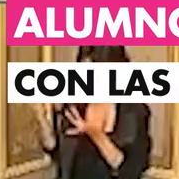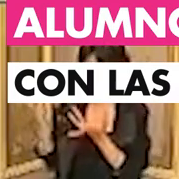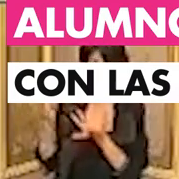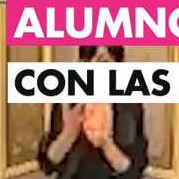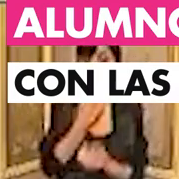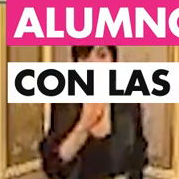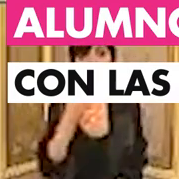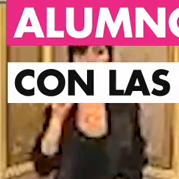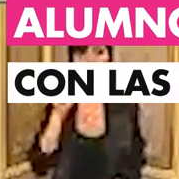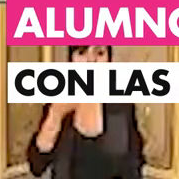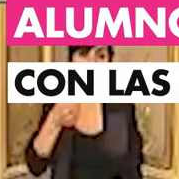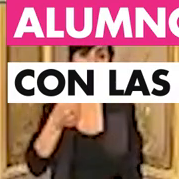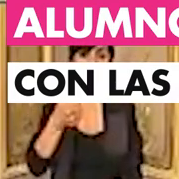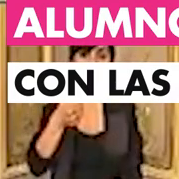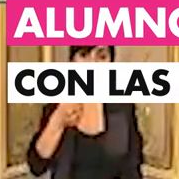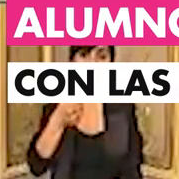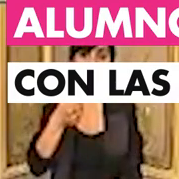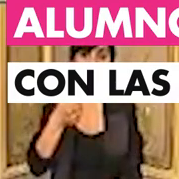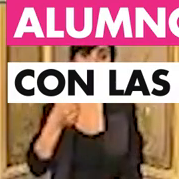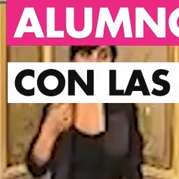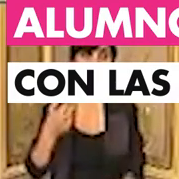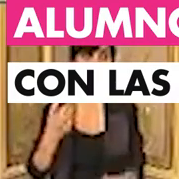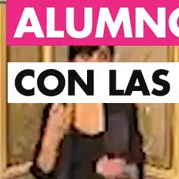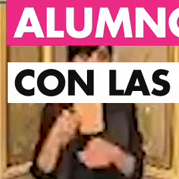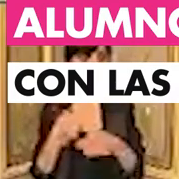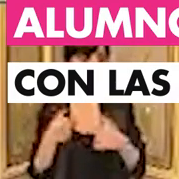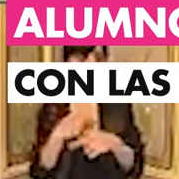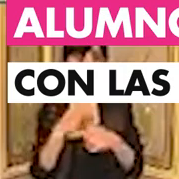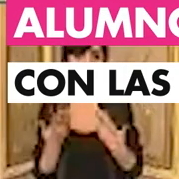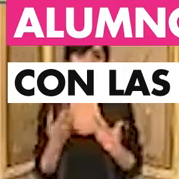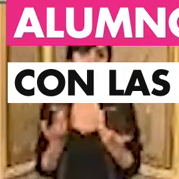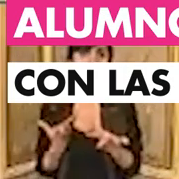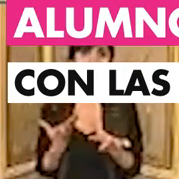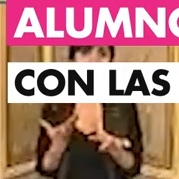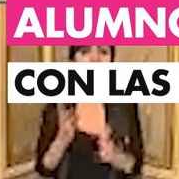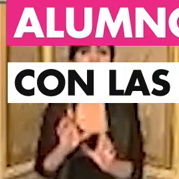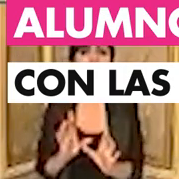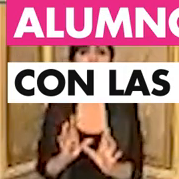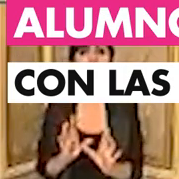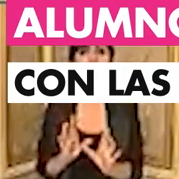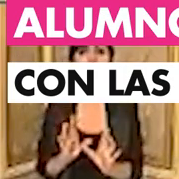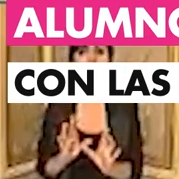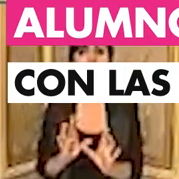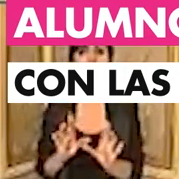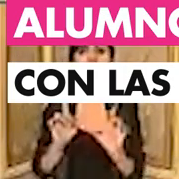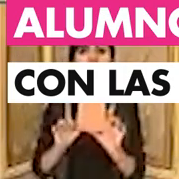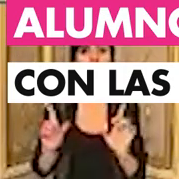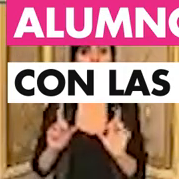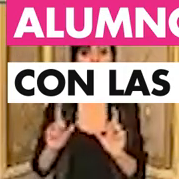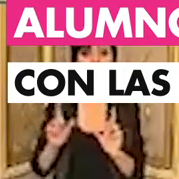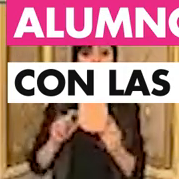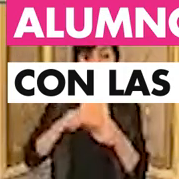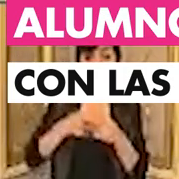de lectura, matemáticas, así como cívica y ética, por lo que reforzará la enseñanza, como ya mencionamos,